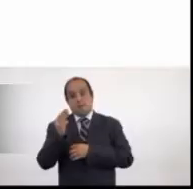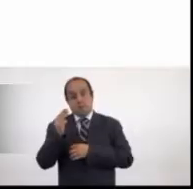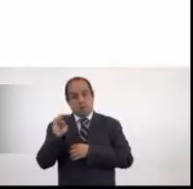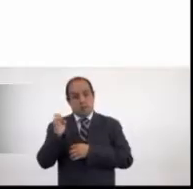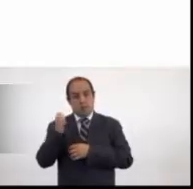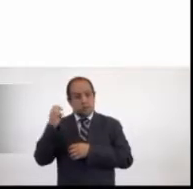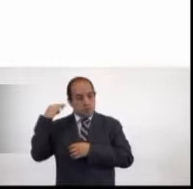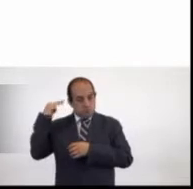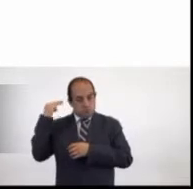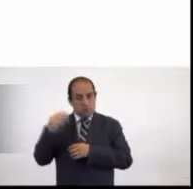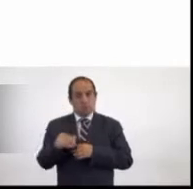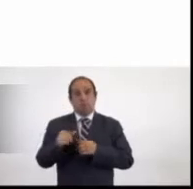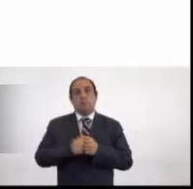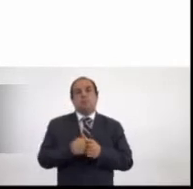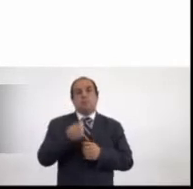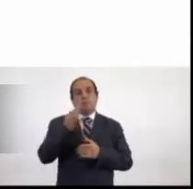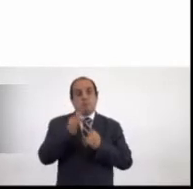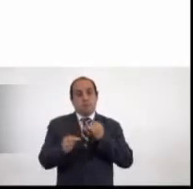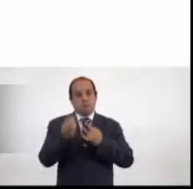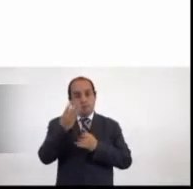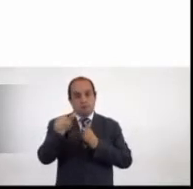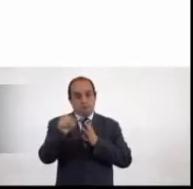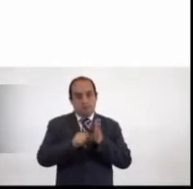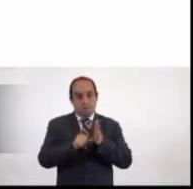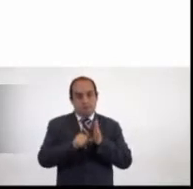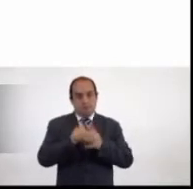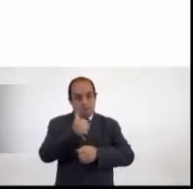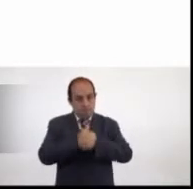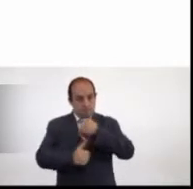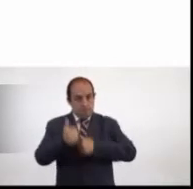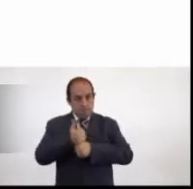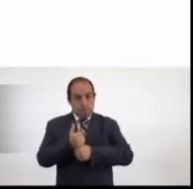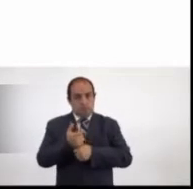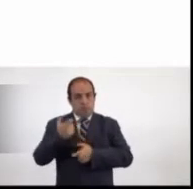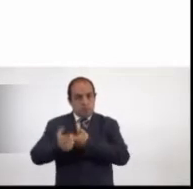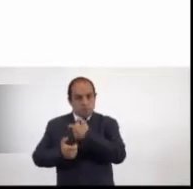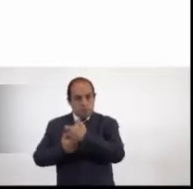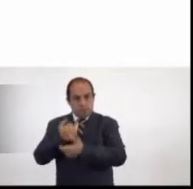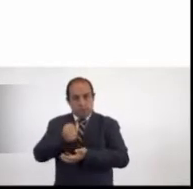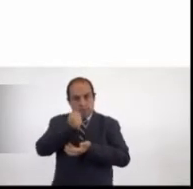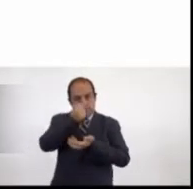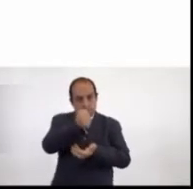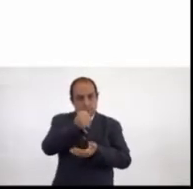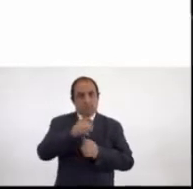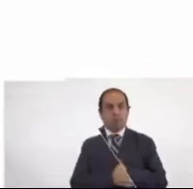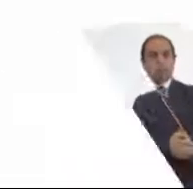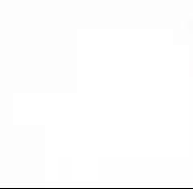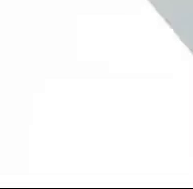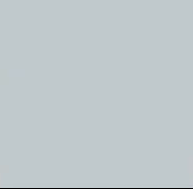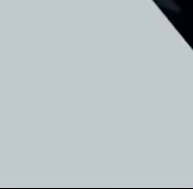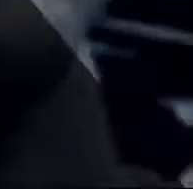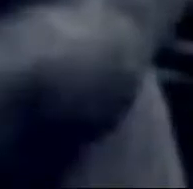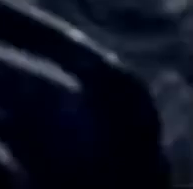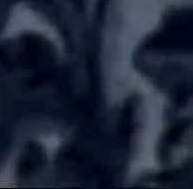$2,202 millones, el 18.4% de la inversión extranjera directa total nacional en el periodo.